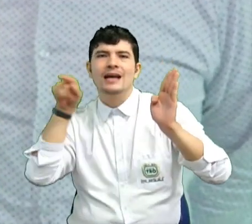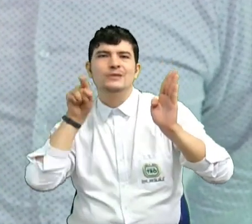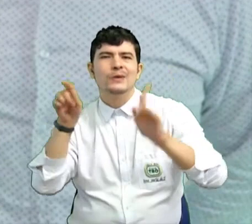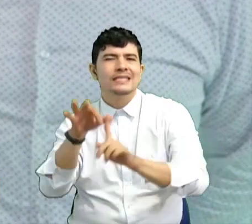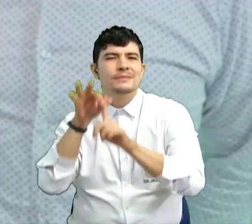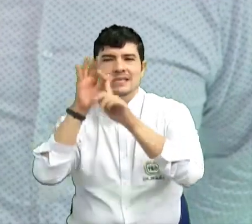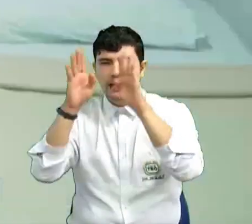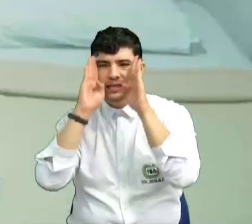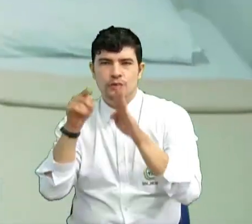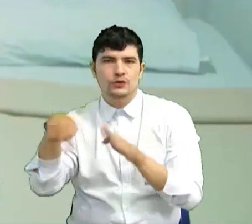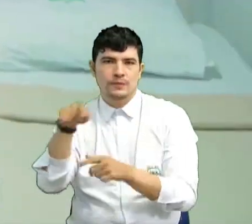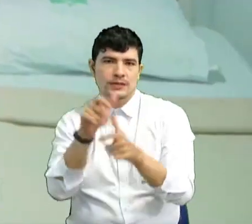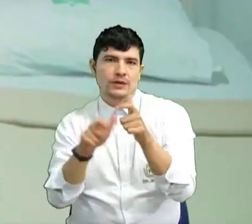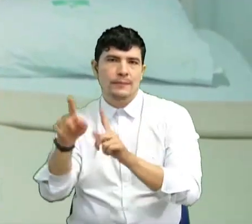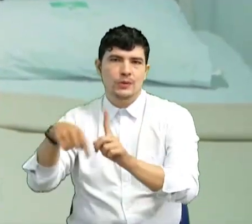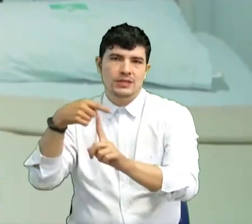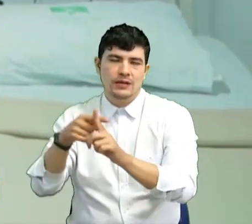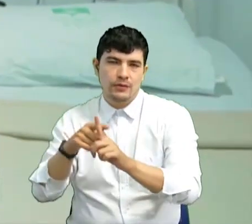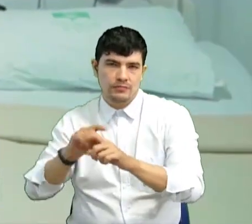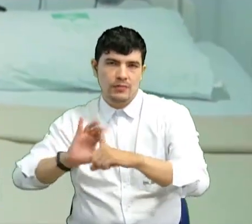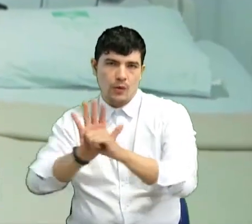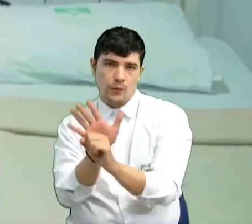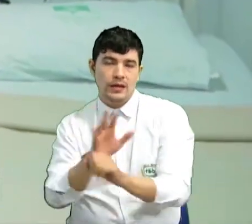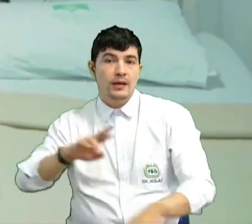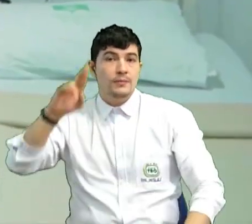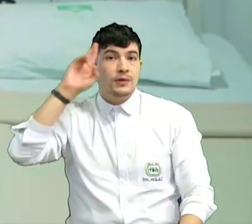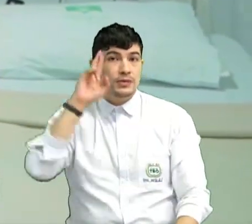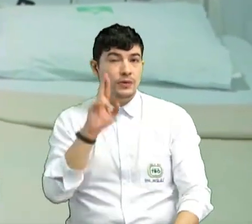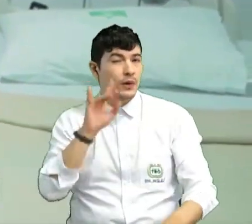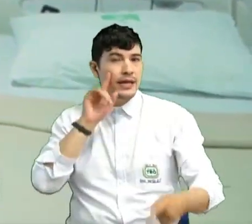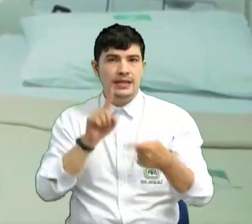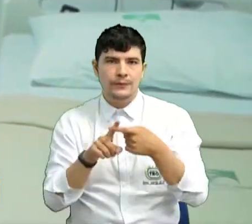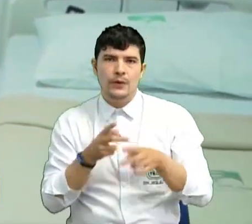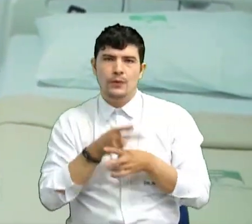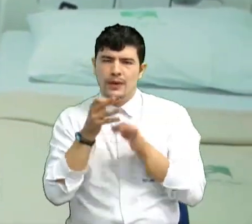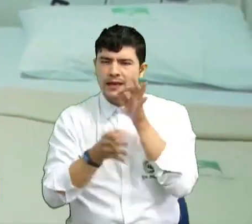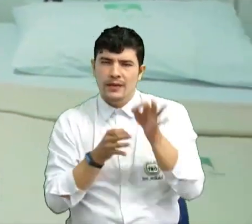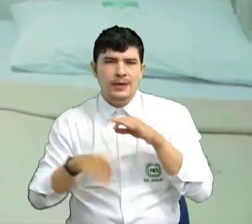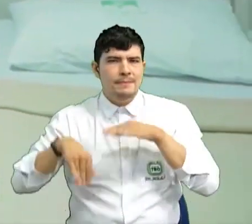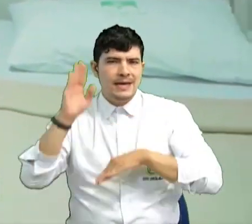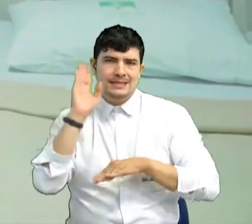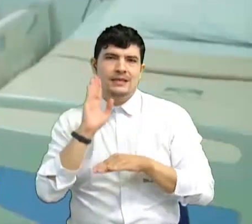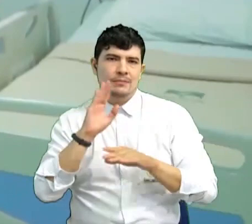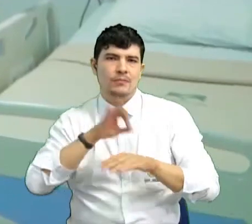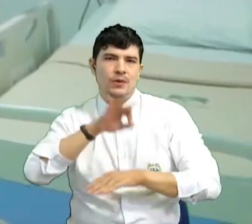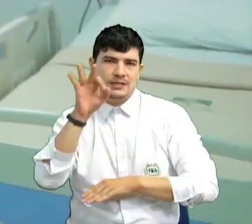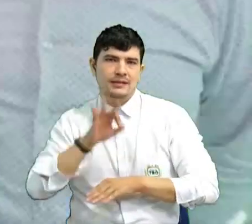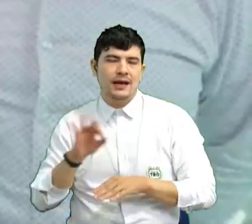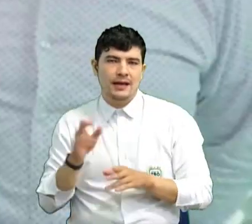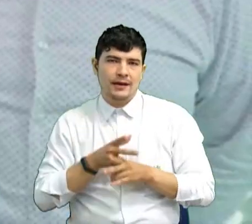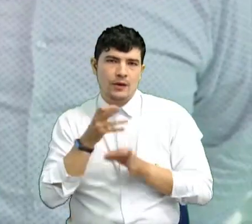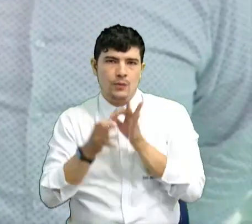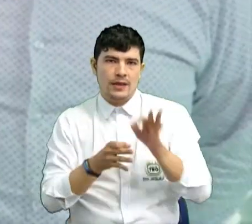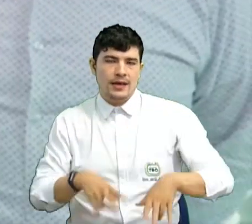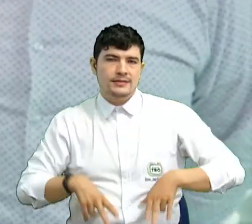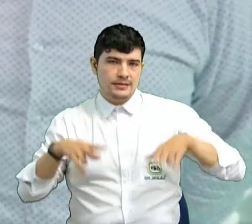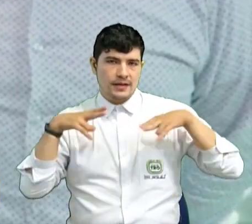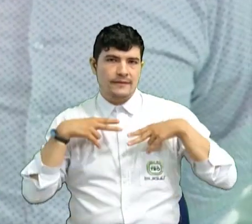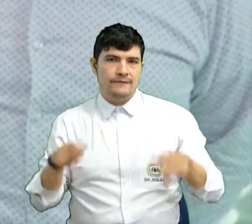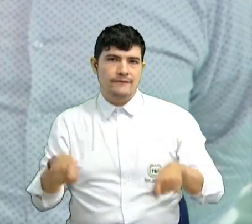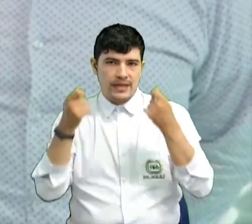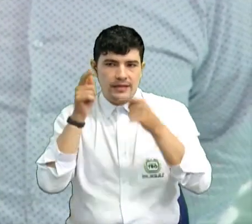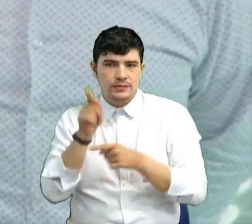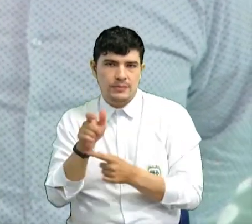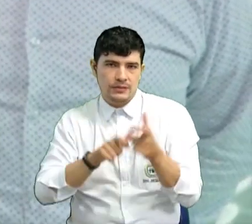sistema y que tengamos garantías más reales de salvar vidas en Barranca Bermeja. Eso se suma a lo que ya hemos venido haciendo en el